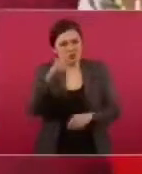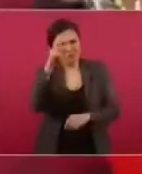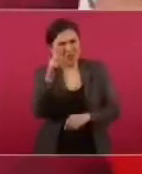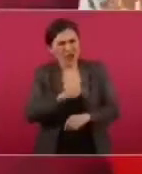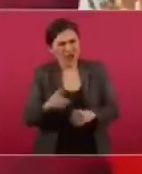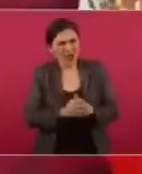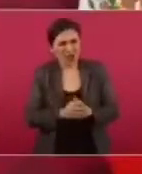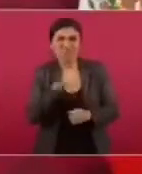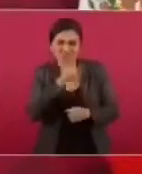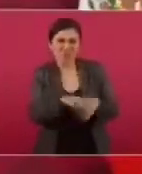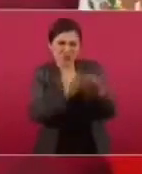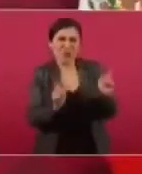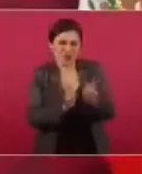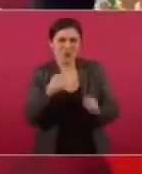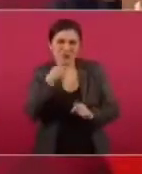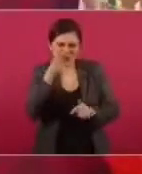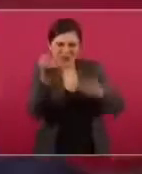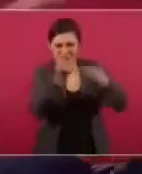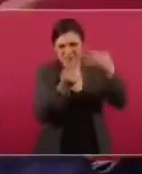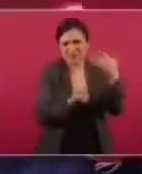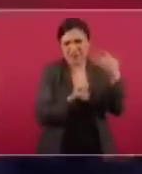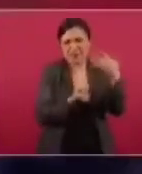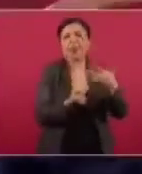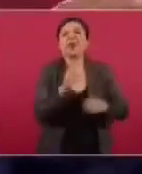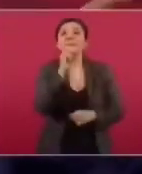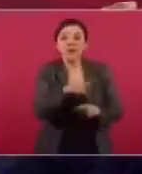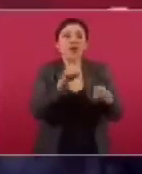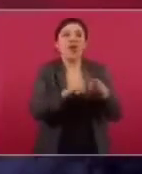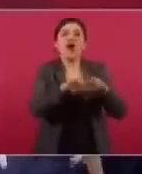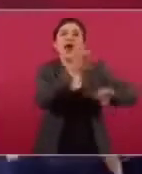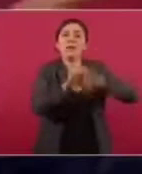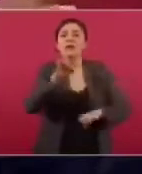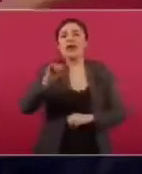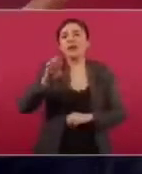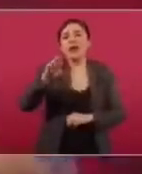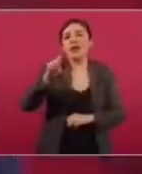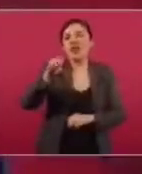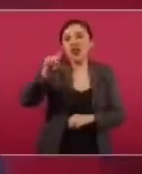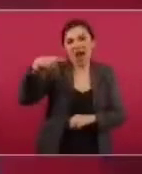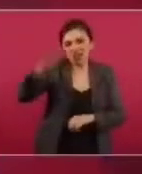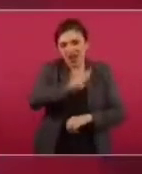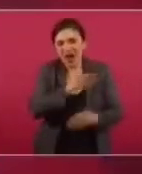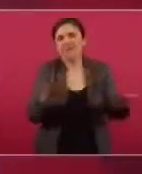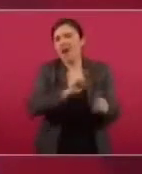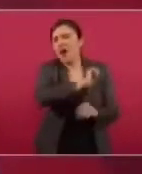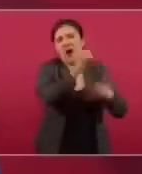Me refiero a este grupo. También, ahí está Iberdrola y otros más.